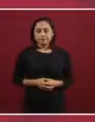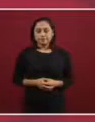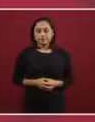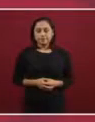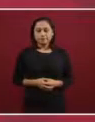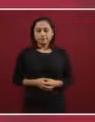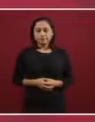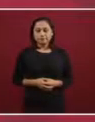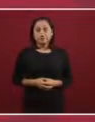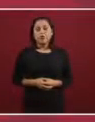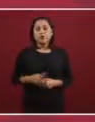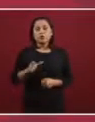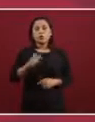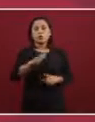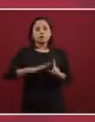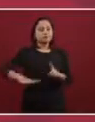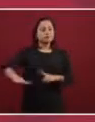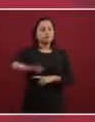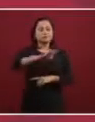la desigualdad,